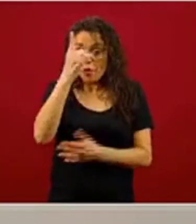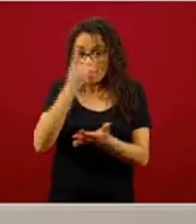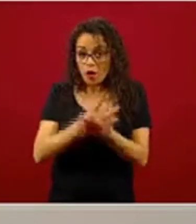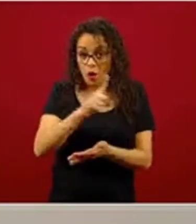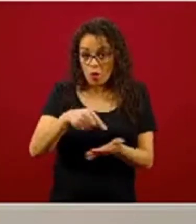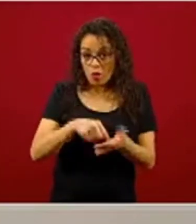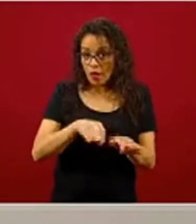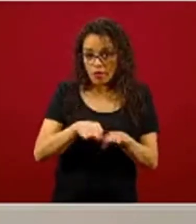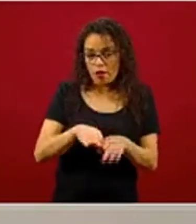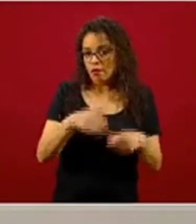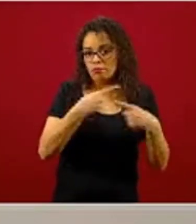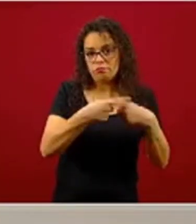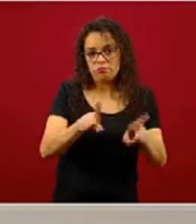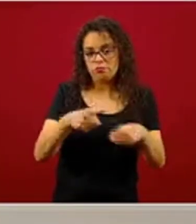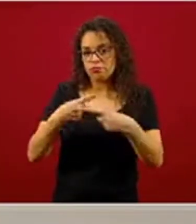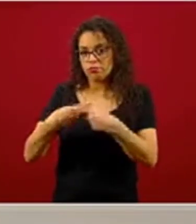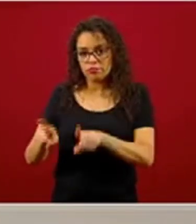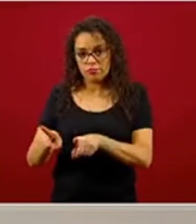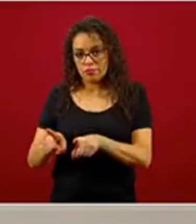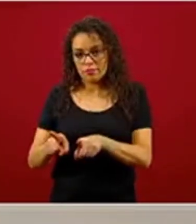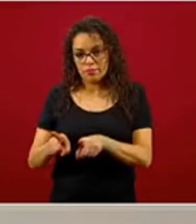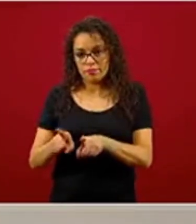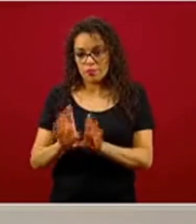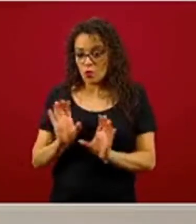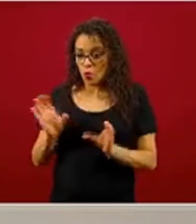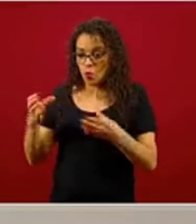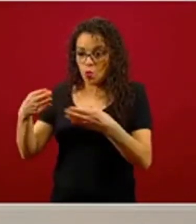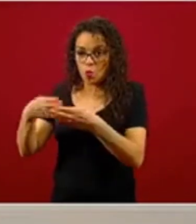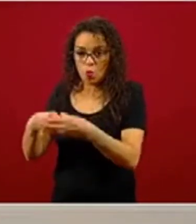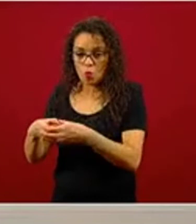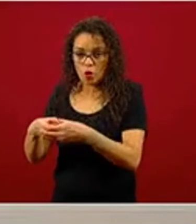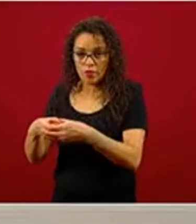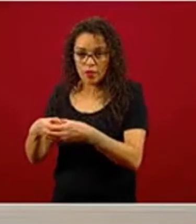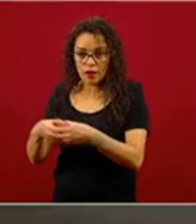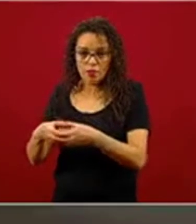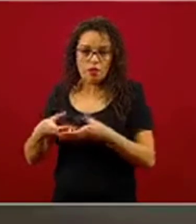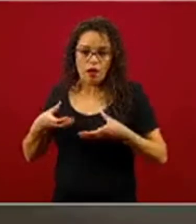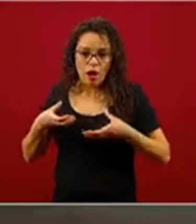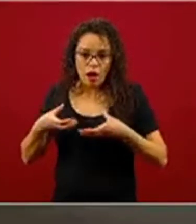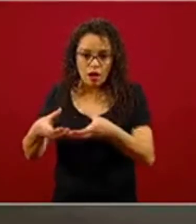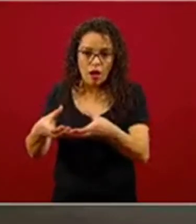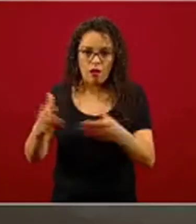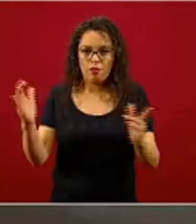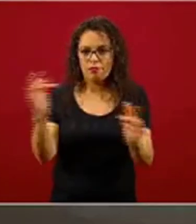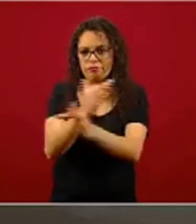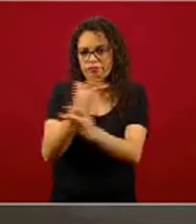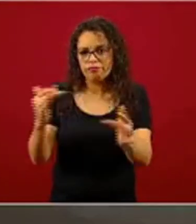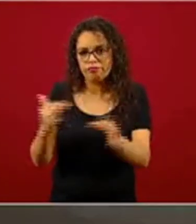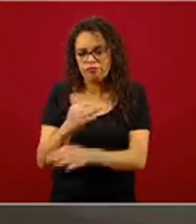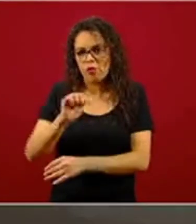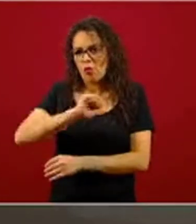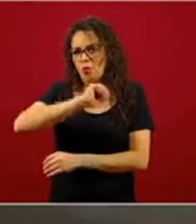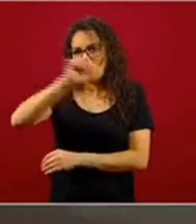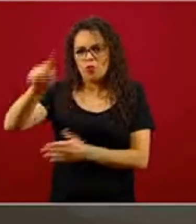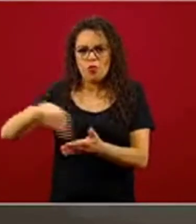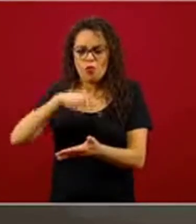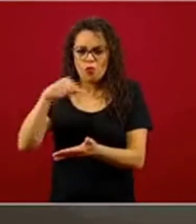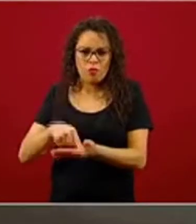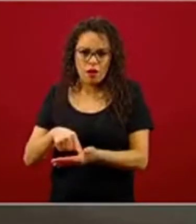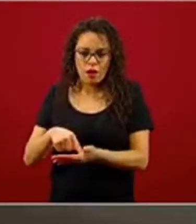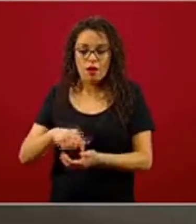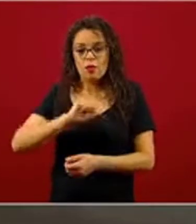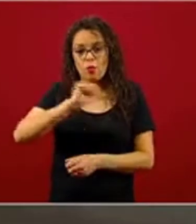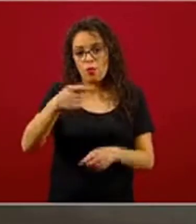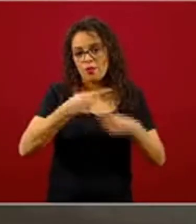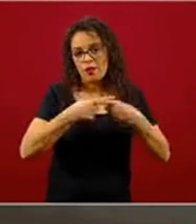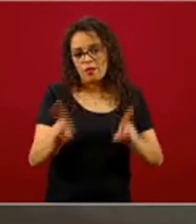Es diferente que uno se contagie de manera comunitaria, en el hogar, en la calle, en la vía pública, en cualquier otro espacio, y otra cosa